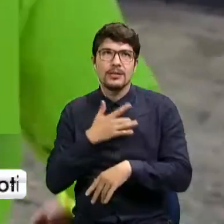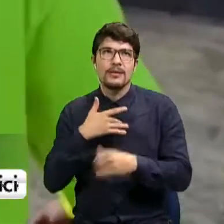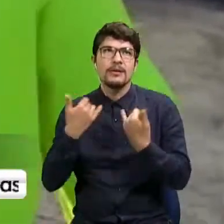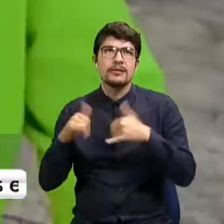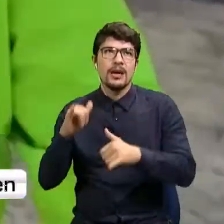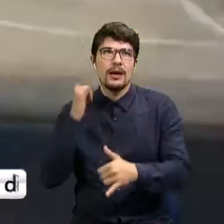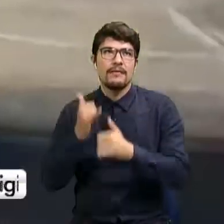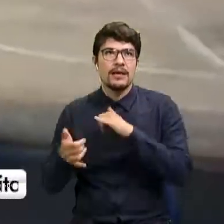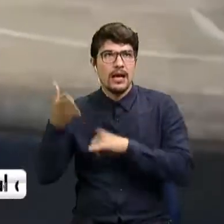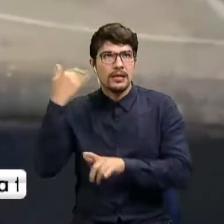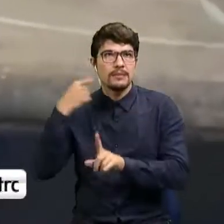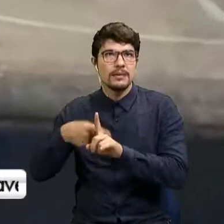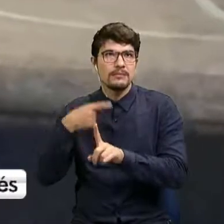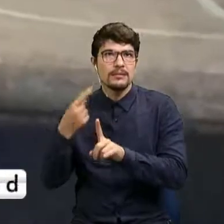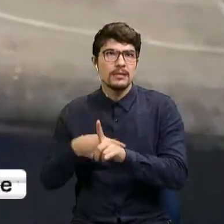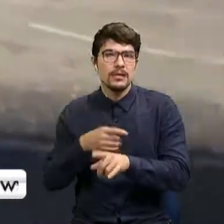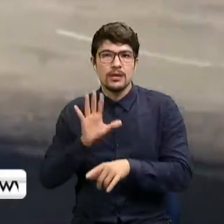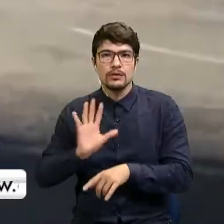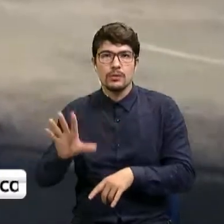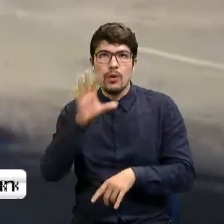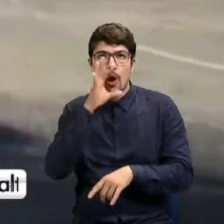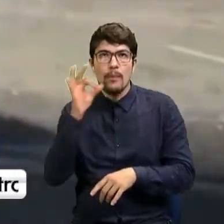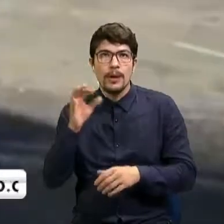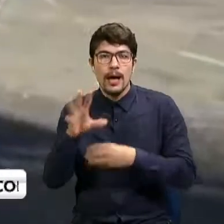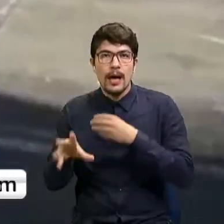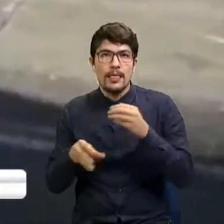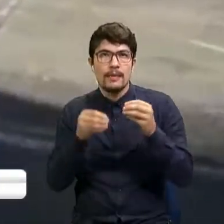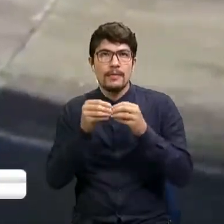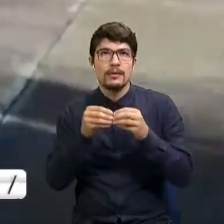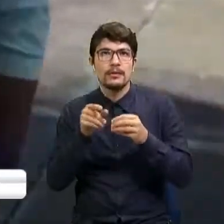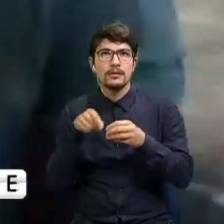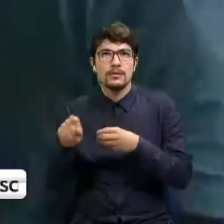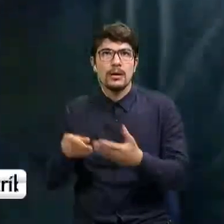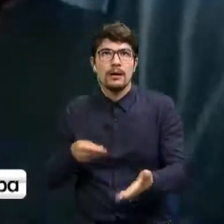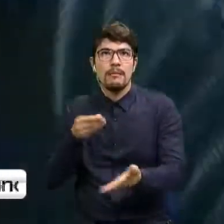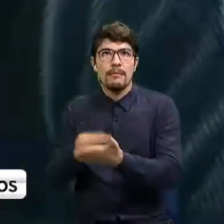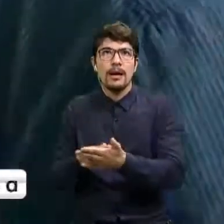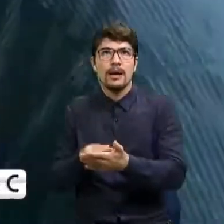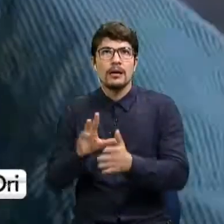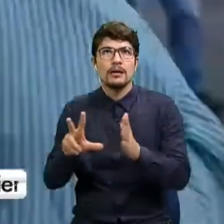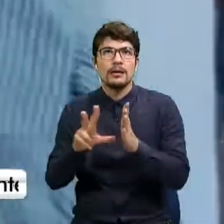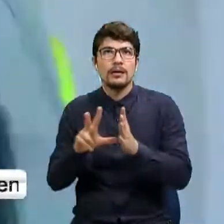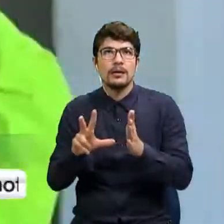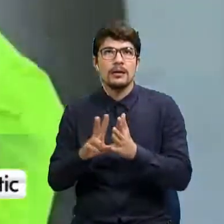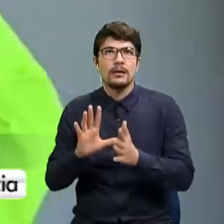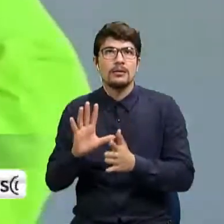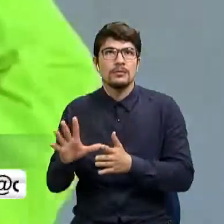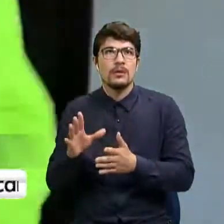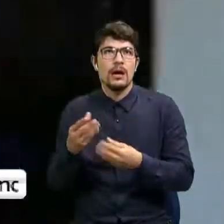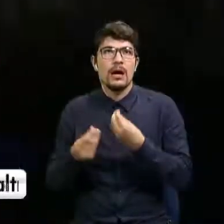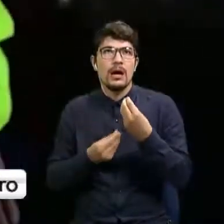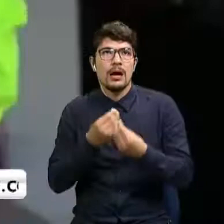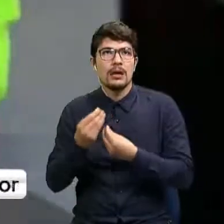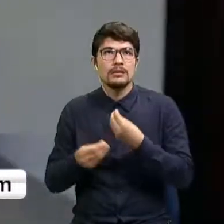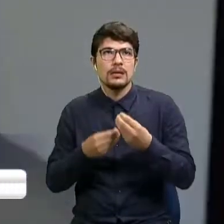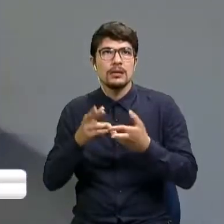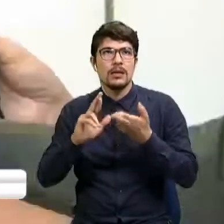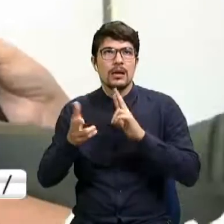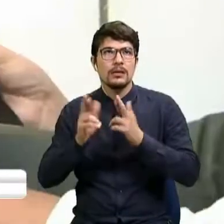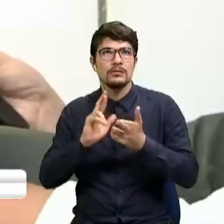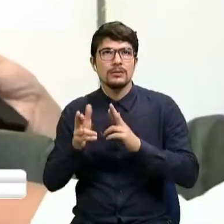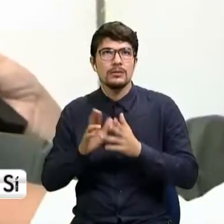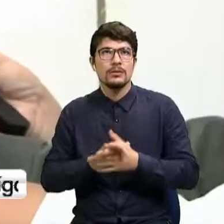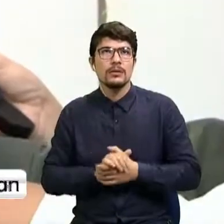su fin algunos meses atrás además hizo que la joven pagará el costo de la habitación del hotel en donde se llevaría a cabo esta relación